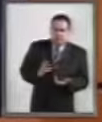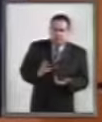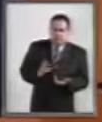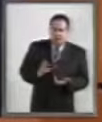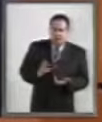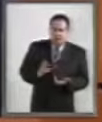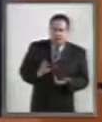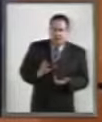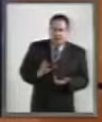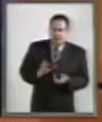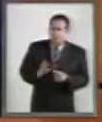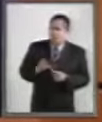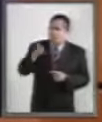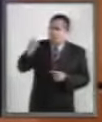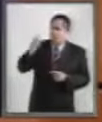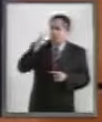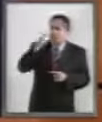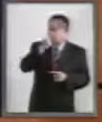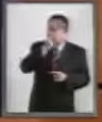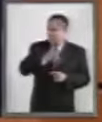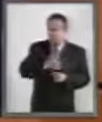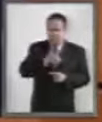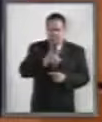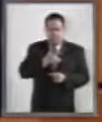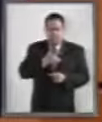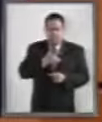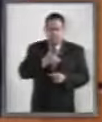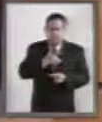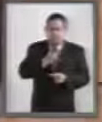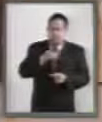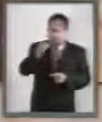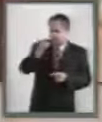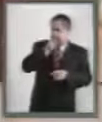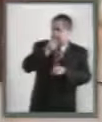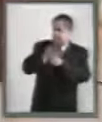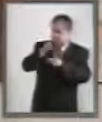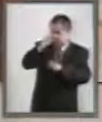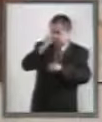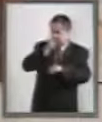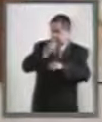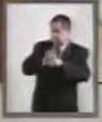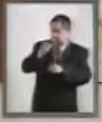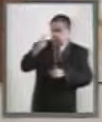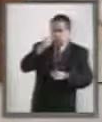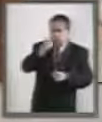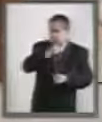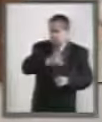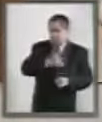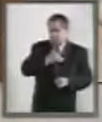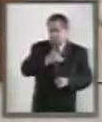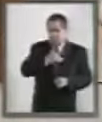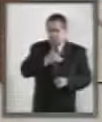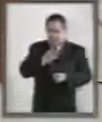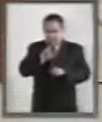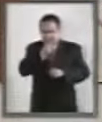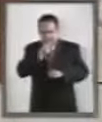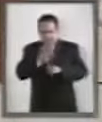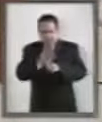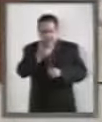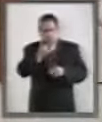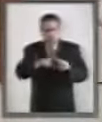¿Cuál es su impresión? ¿Cuál es su impresión, señor secretario, de ser secretario de Hacienda del PAN